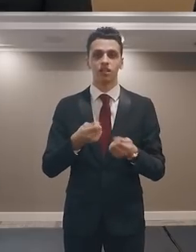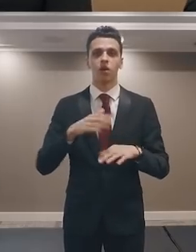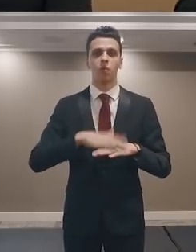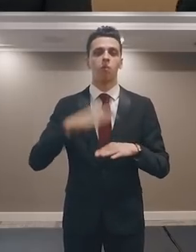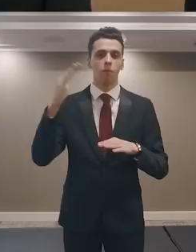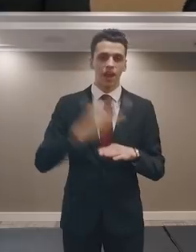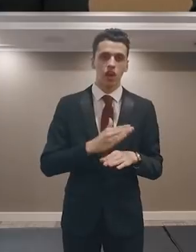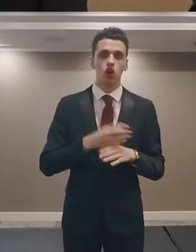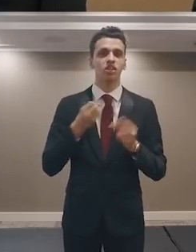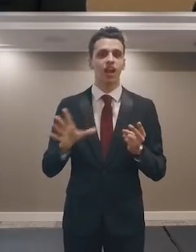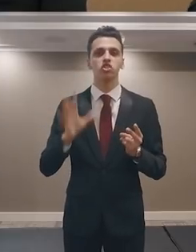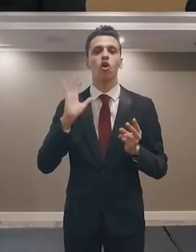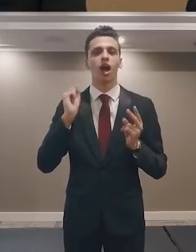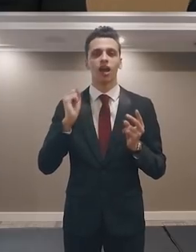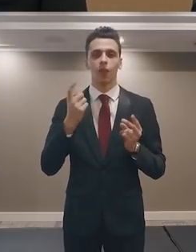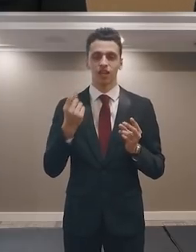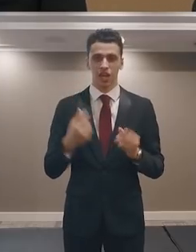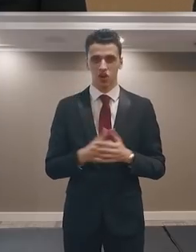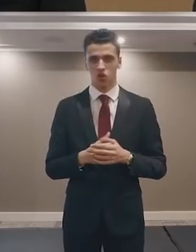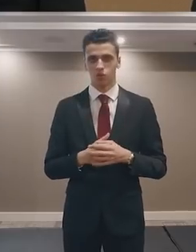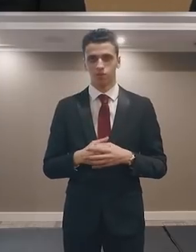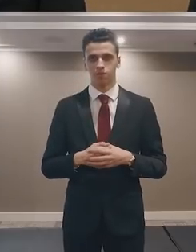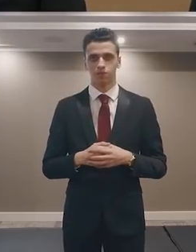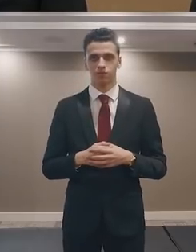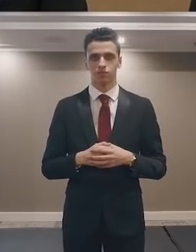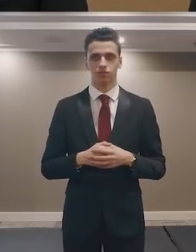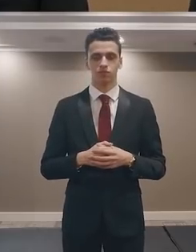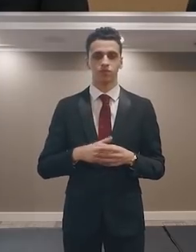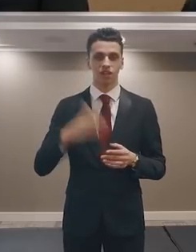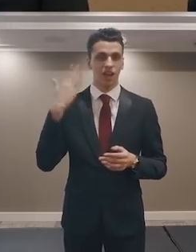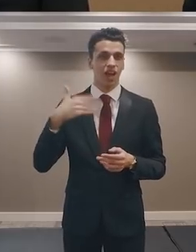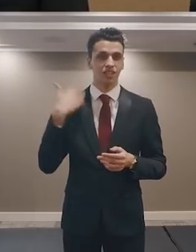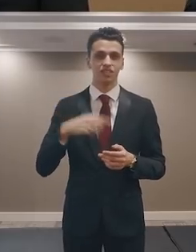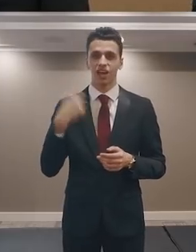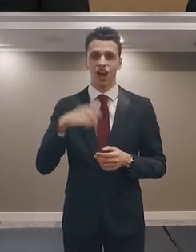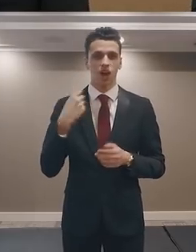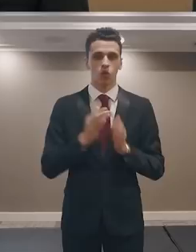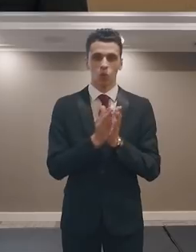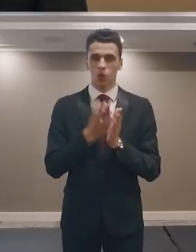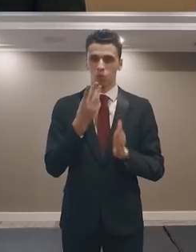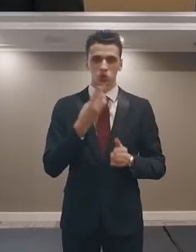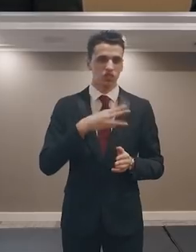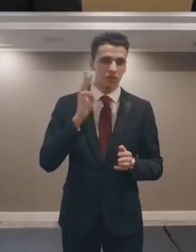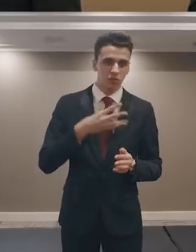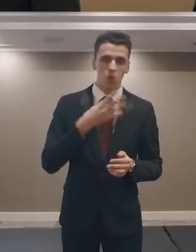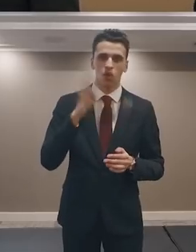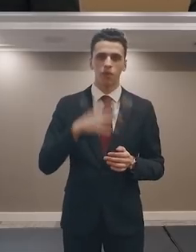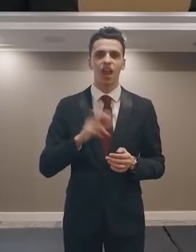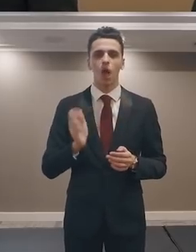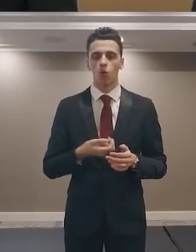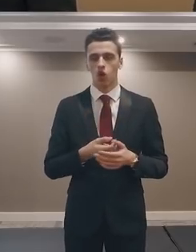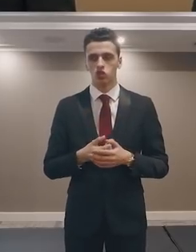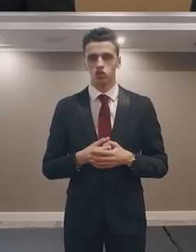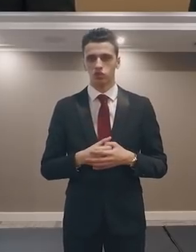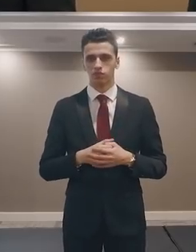en crucero era ir al corte inglés punto 3000 4000 era una locura eso no es viable hoy vamos a hacer accesible gracias a esto